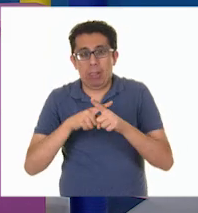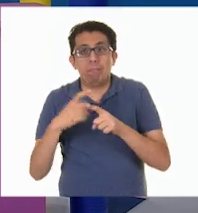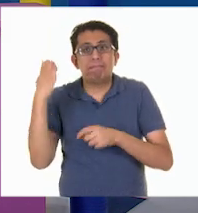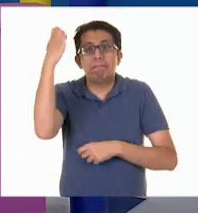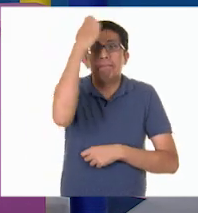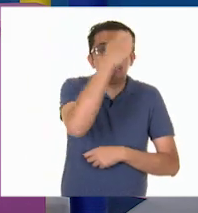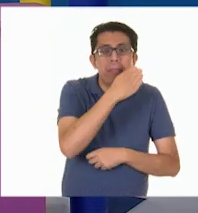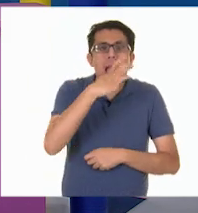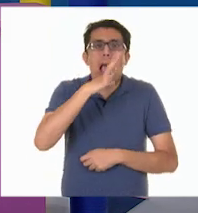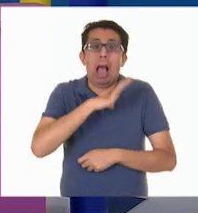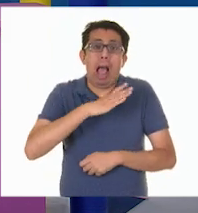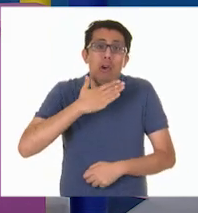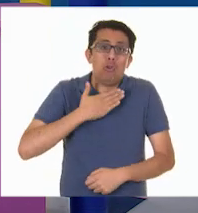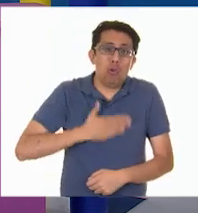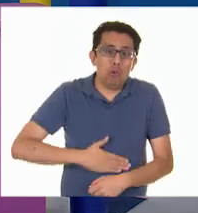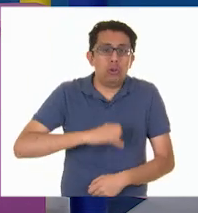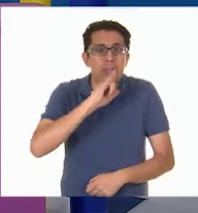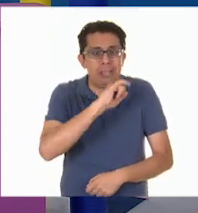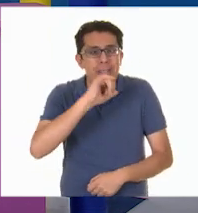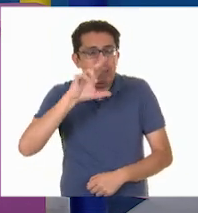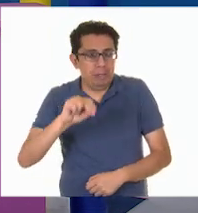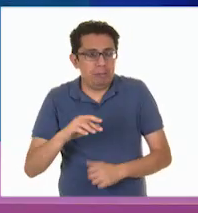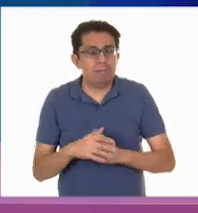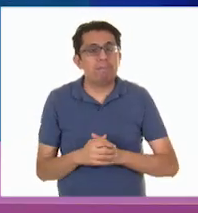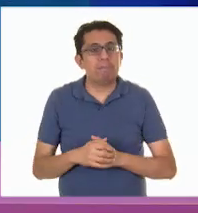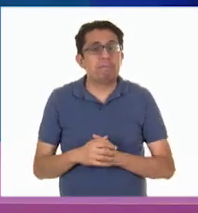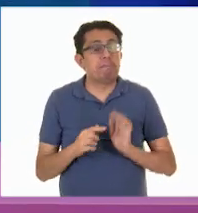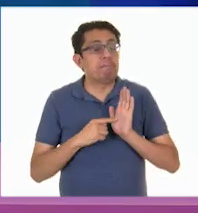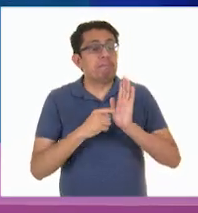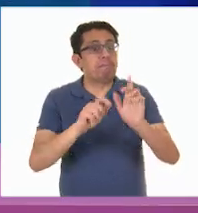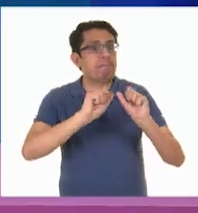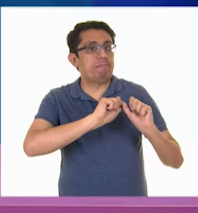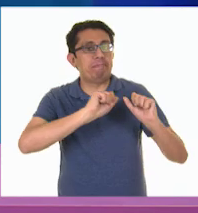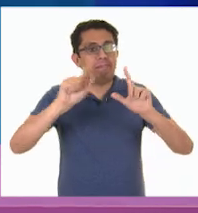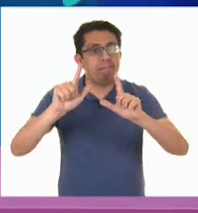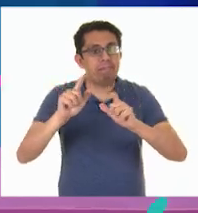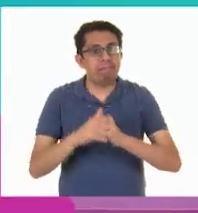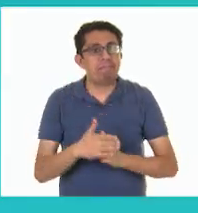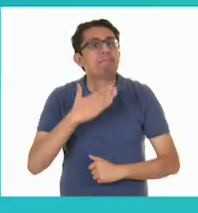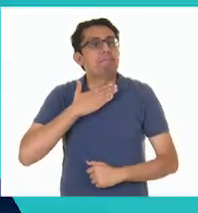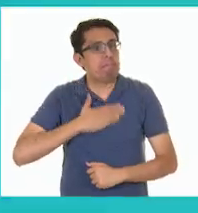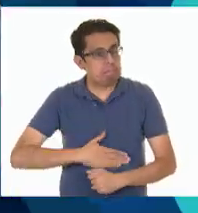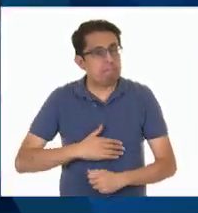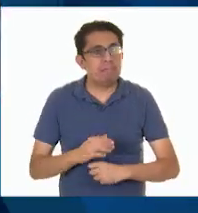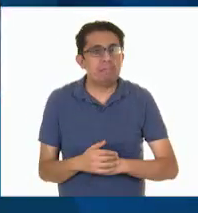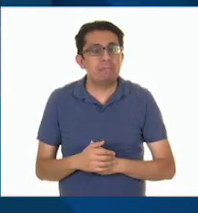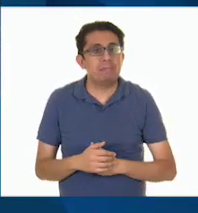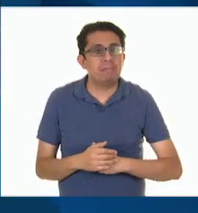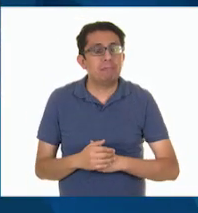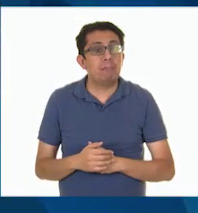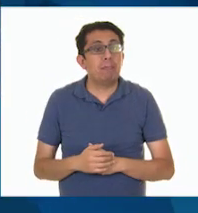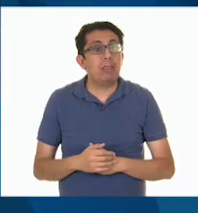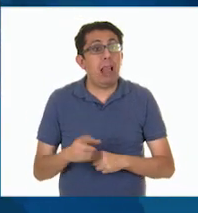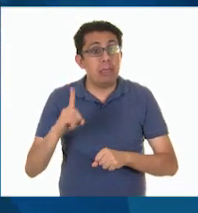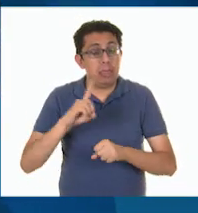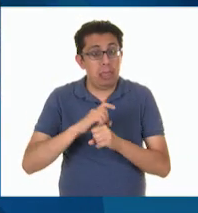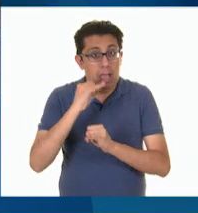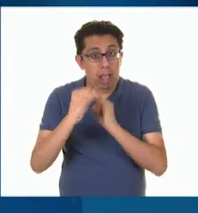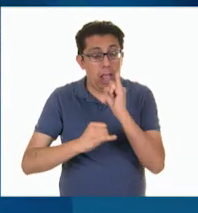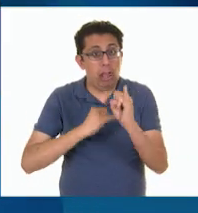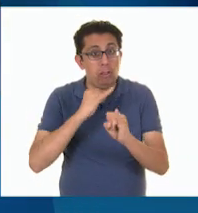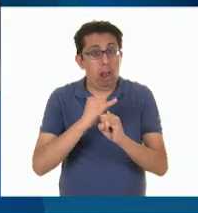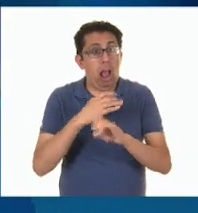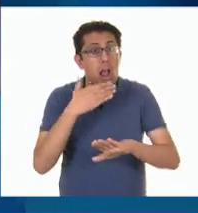injusta de normas y leyes. ¡Sí! ¡Córrelo! Con justicia. En ocasión del Día Internacional contra el